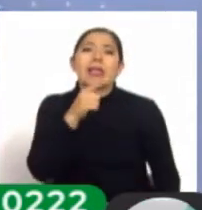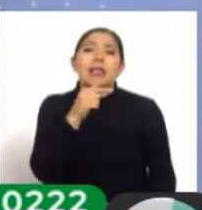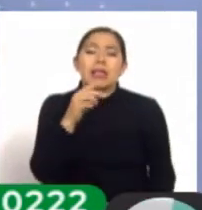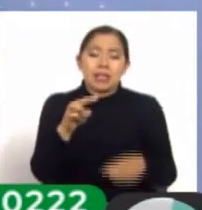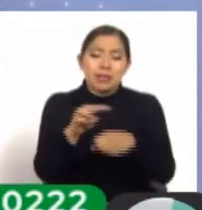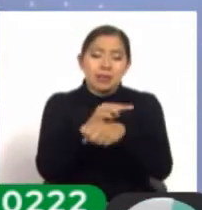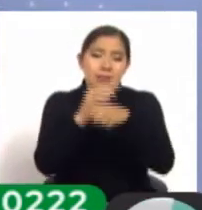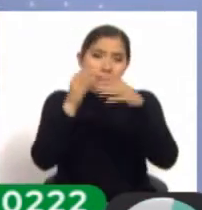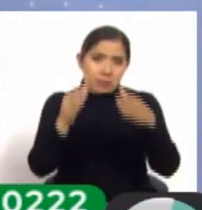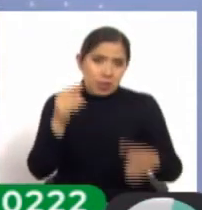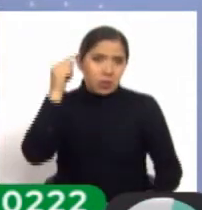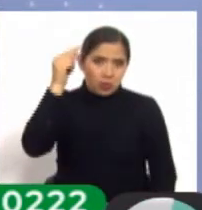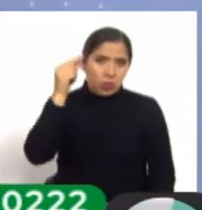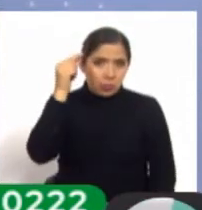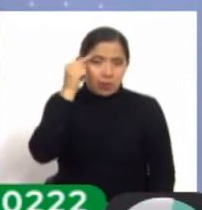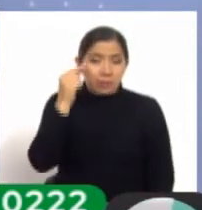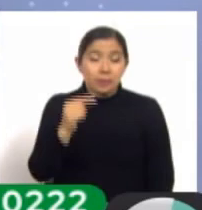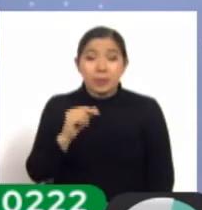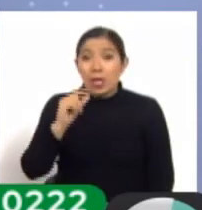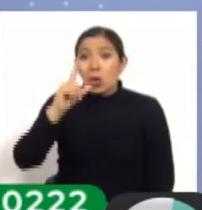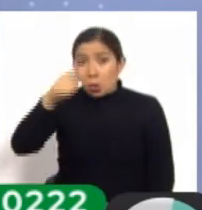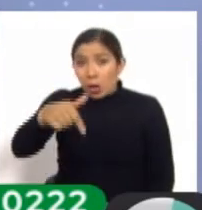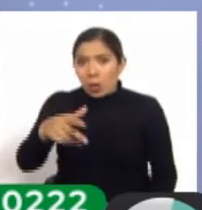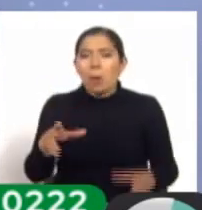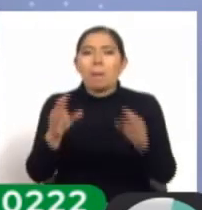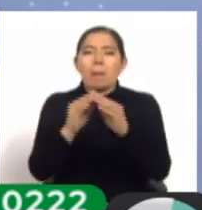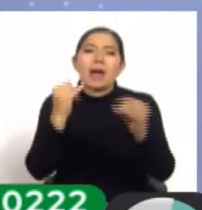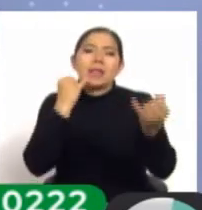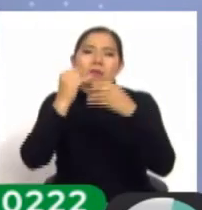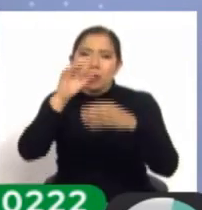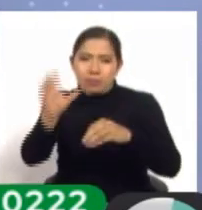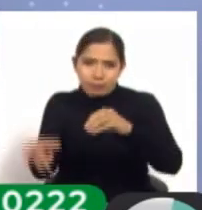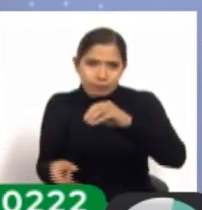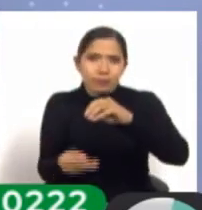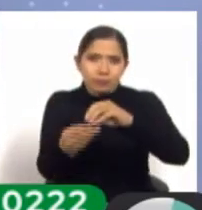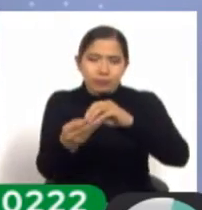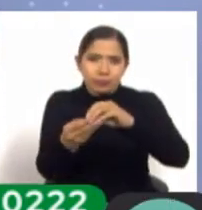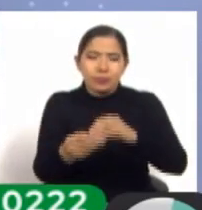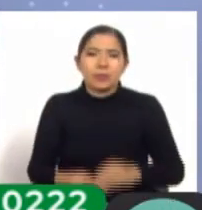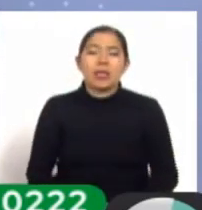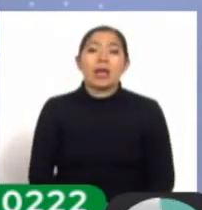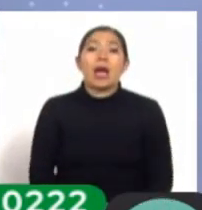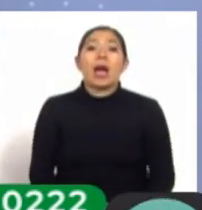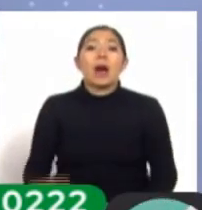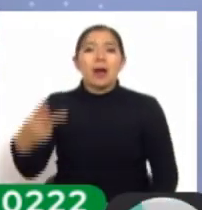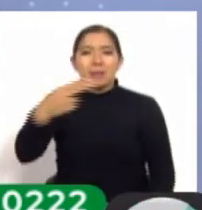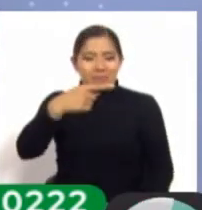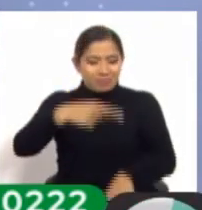ministro de Gobierno, Carlos Romero. Estaremos ampliando la información en nuestras siguientes ediciones informativas. Pausa, ya volvemos.